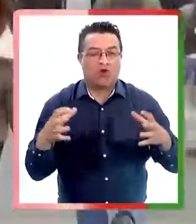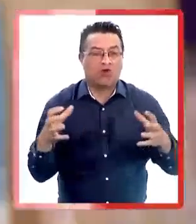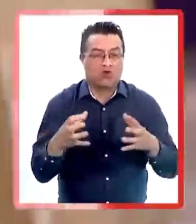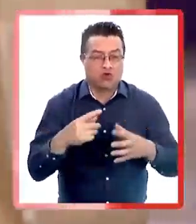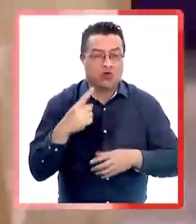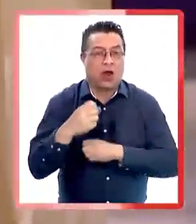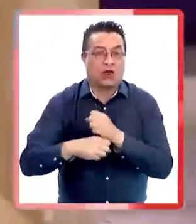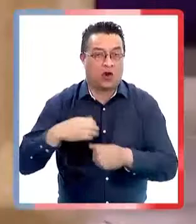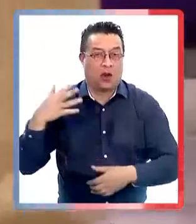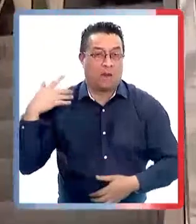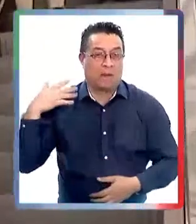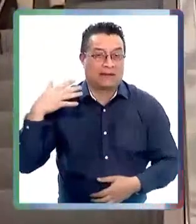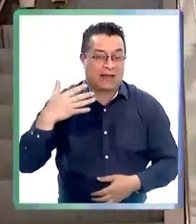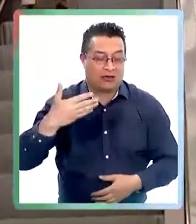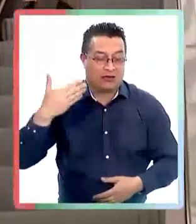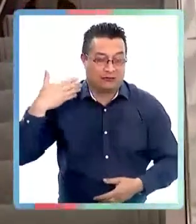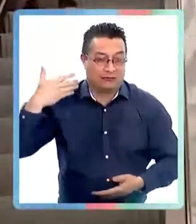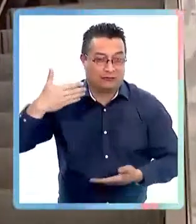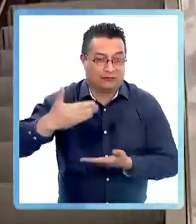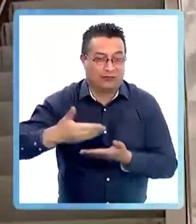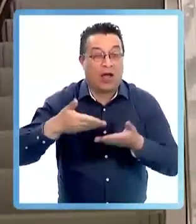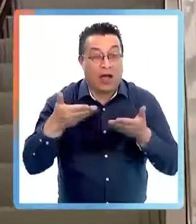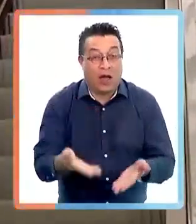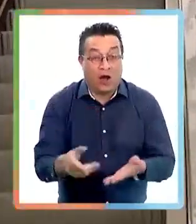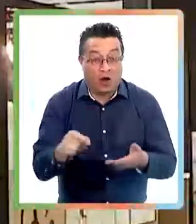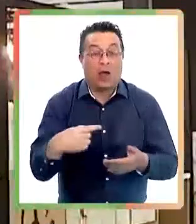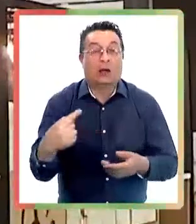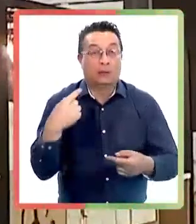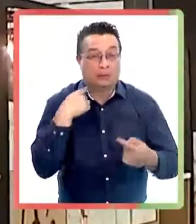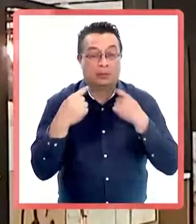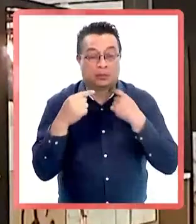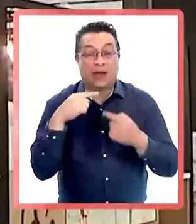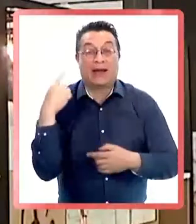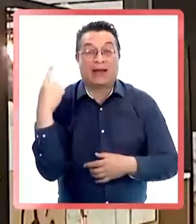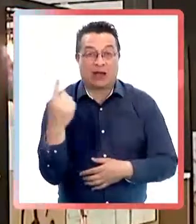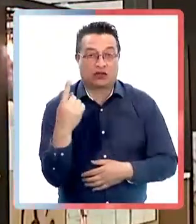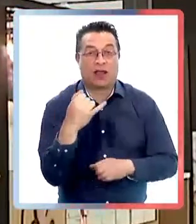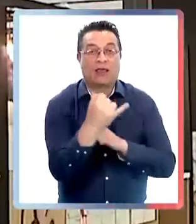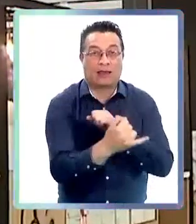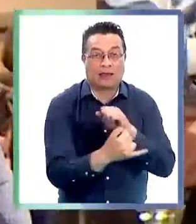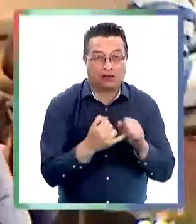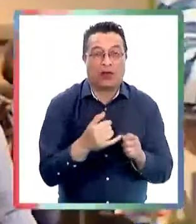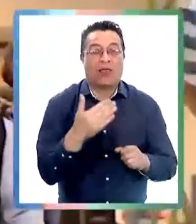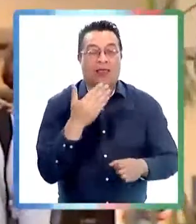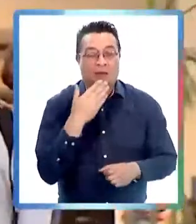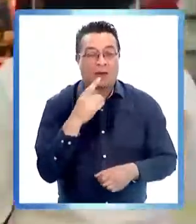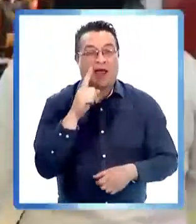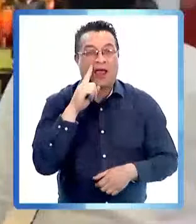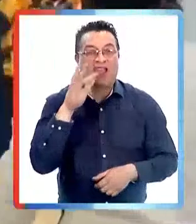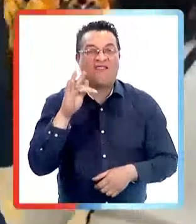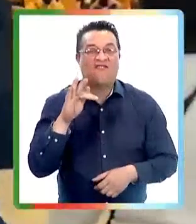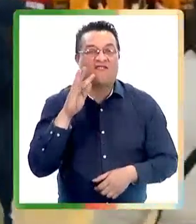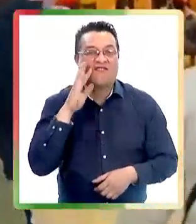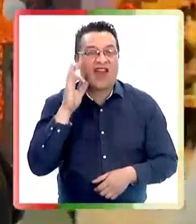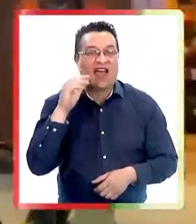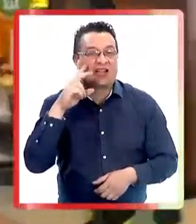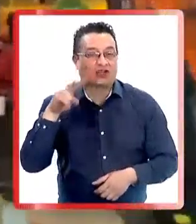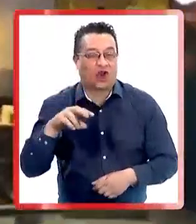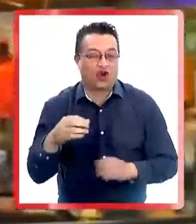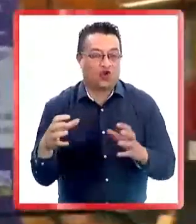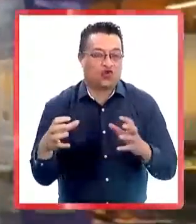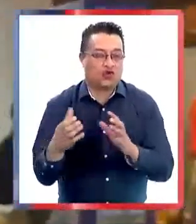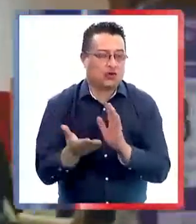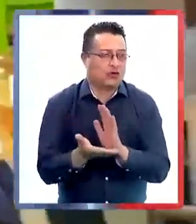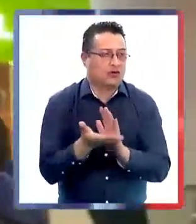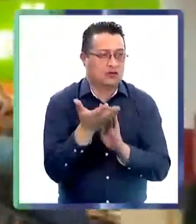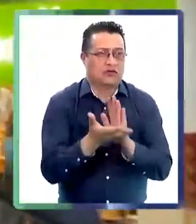vivió el año pasado y que hoy día nos ha tenido, ¿cierto?, tanto por razones nacionales como internacionales, con una inflación alta,